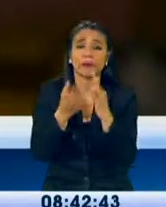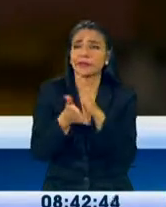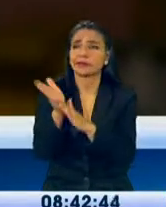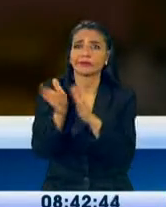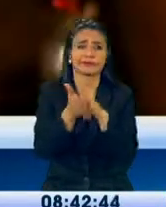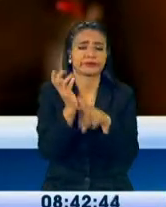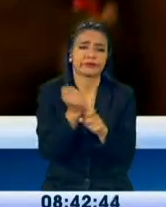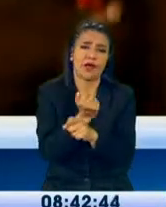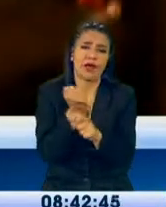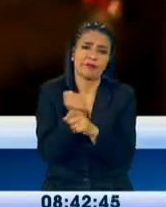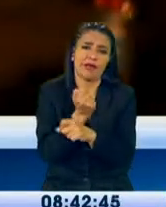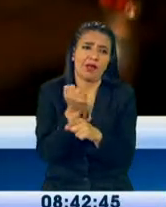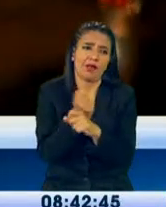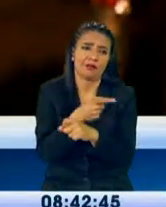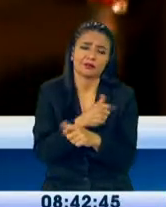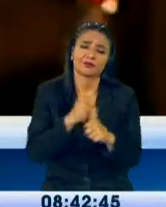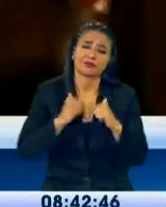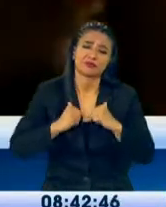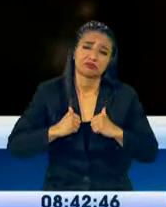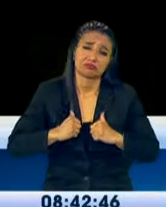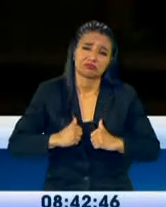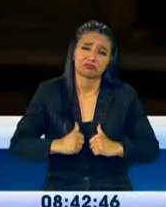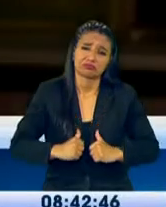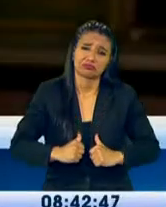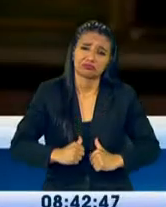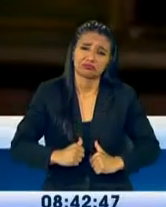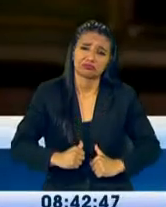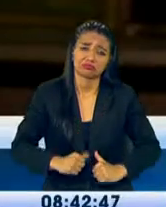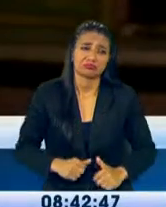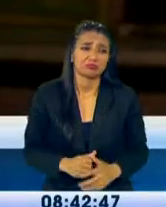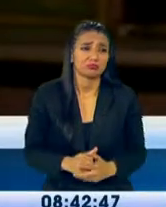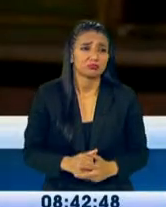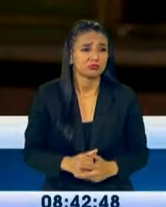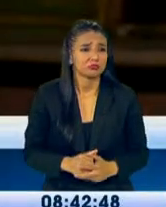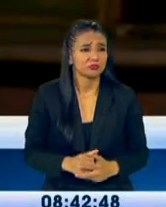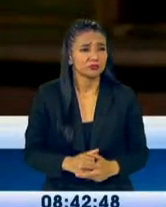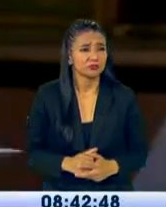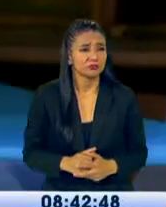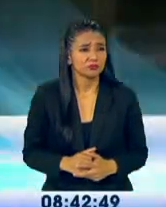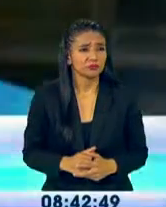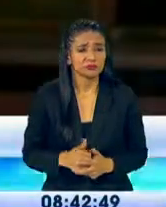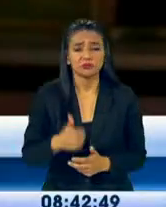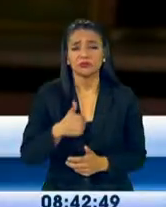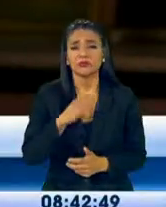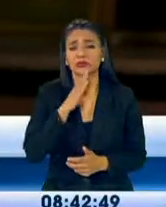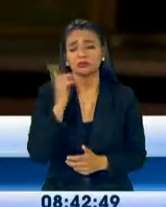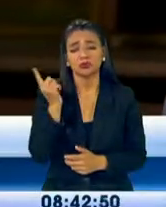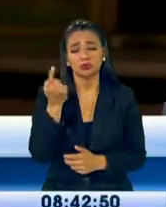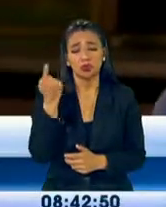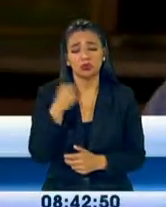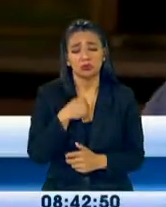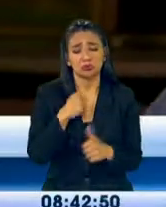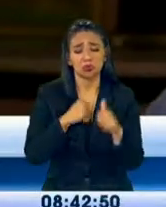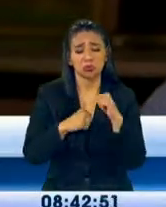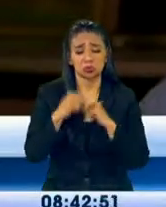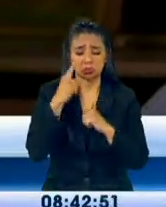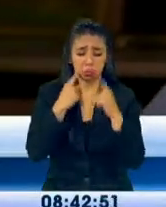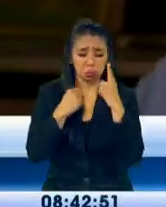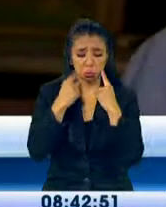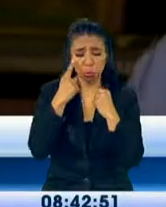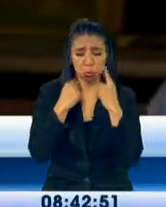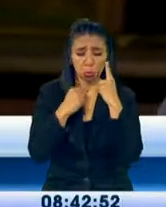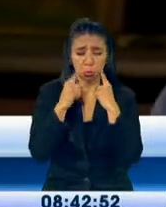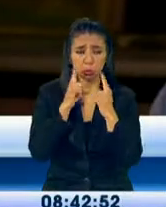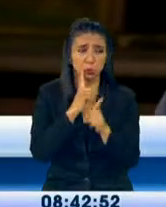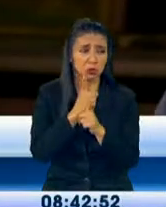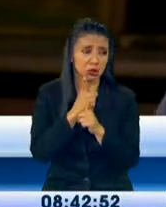cada día y la tristeza siempre la invade. Cuando me van tan solita me sé llorar. Quedo solita que pobres me